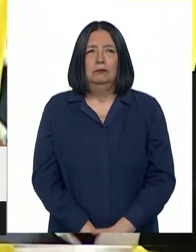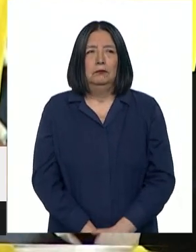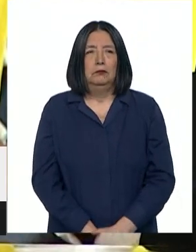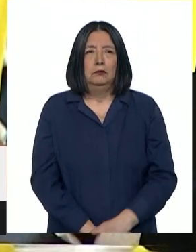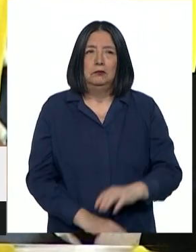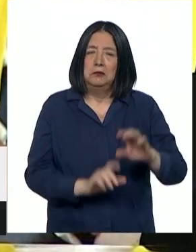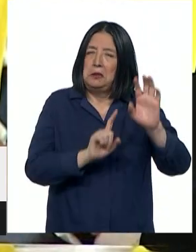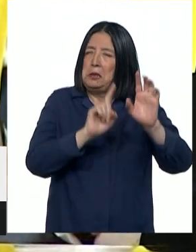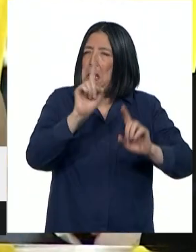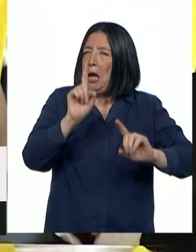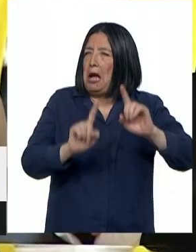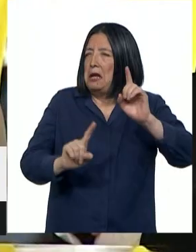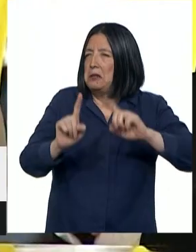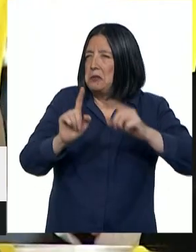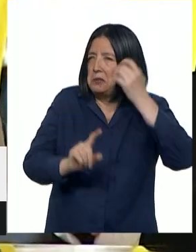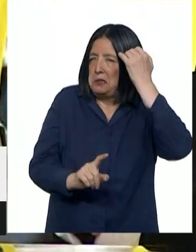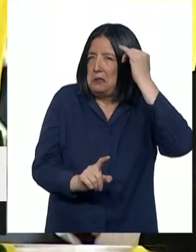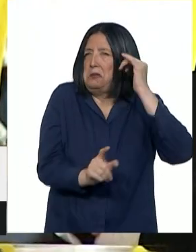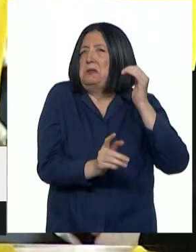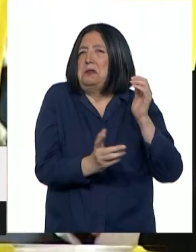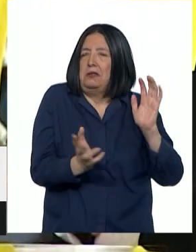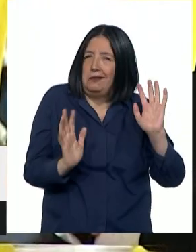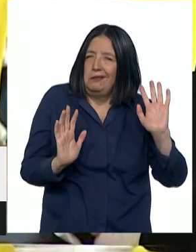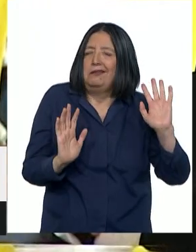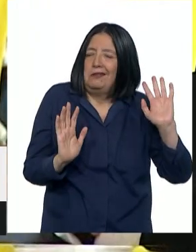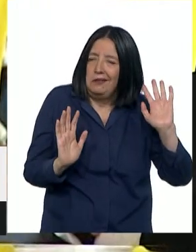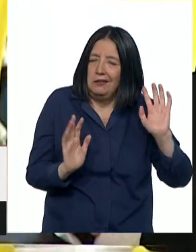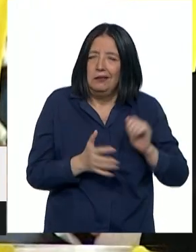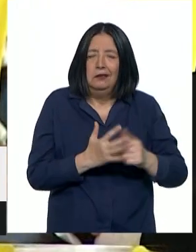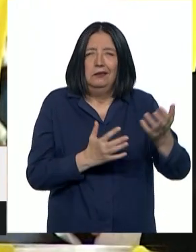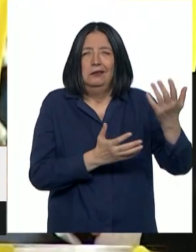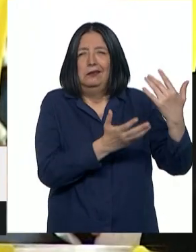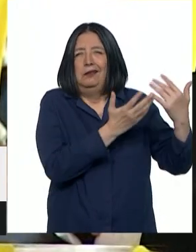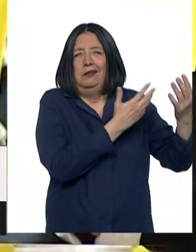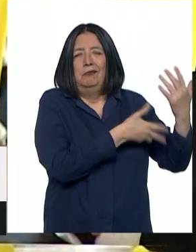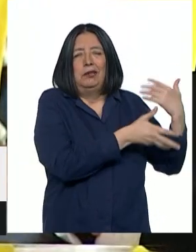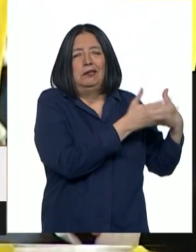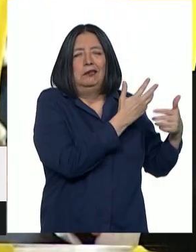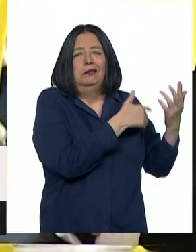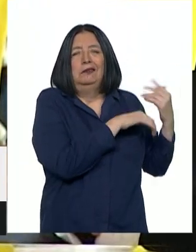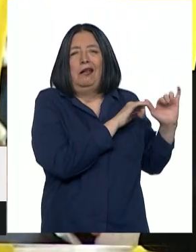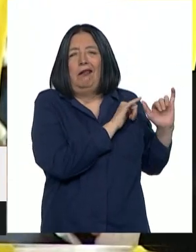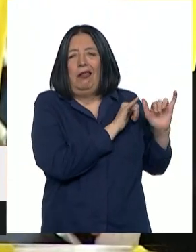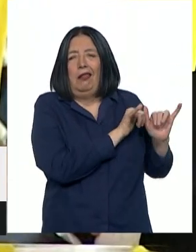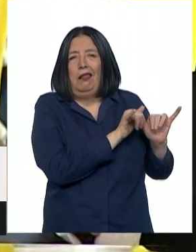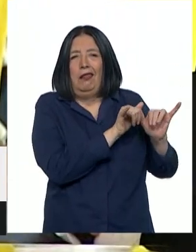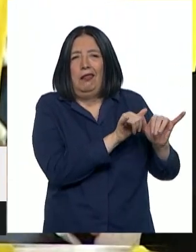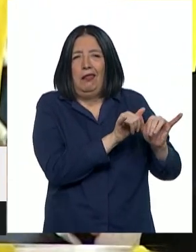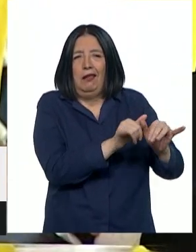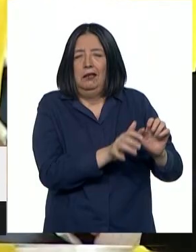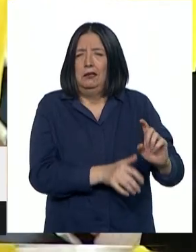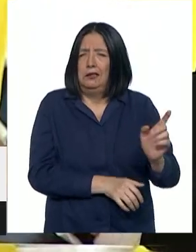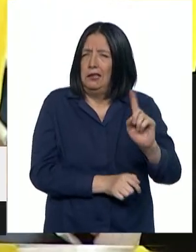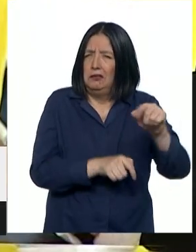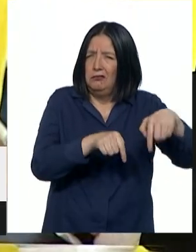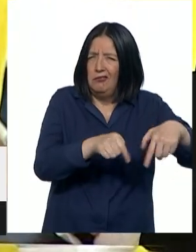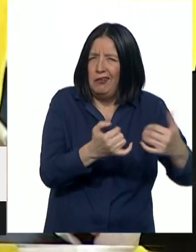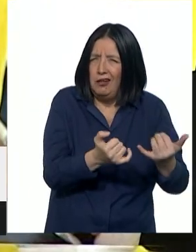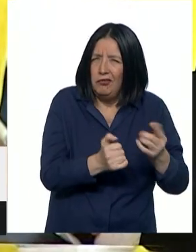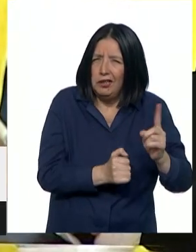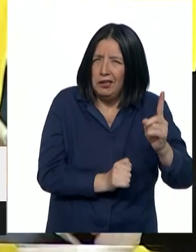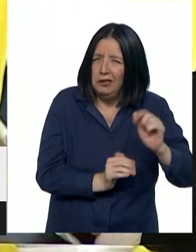y con algunas ideas que quedaron en el tiempo, que ya no son de estos tiempos.